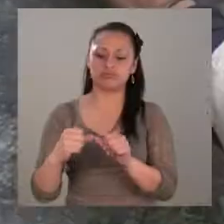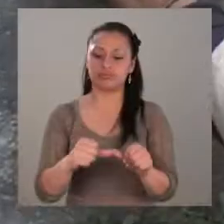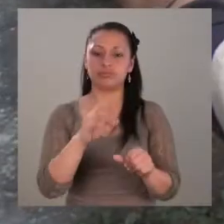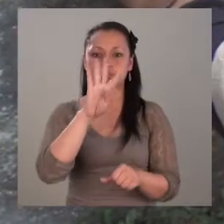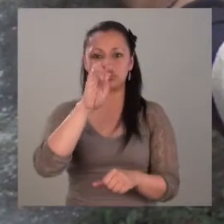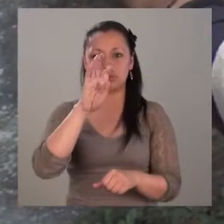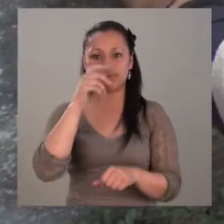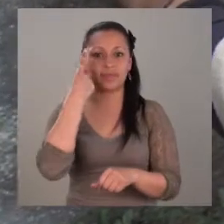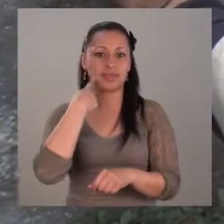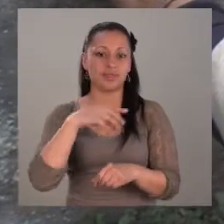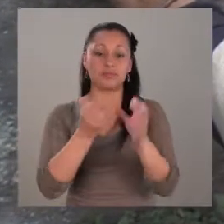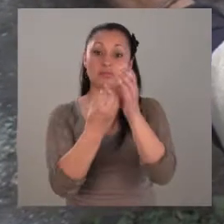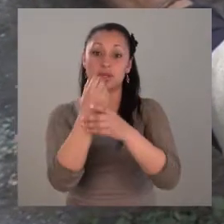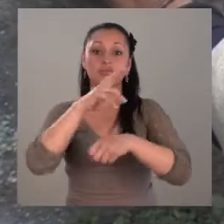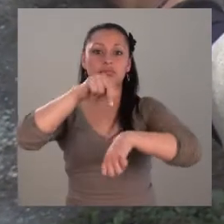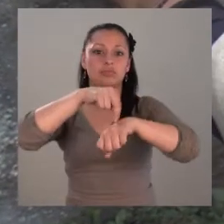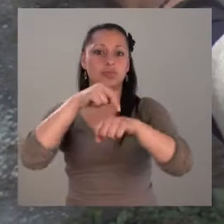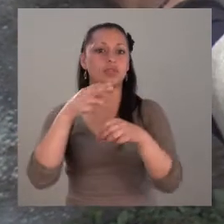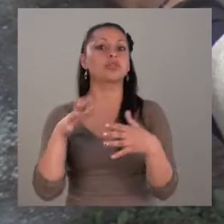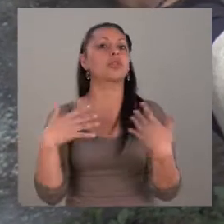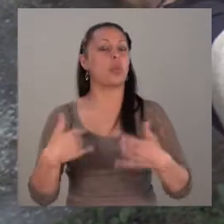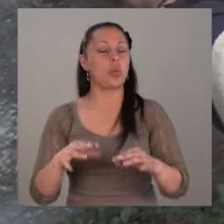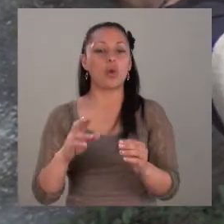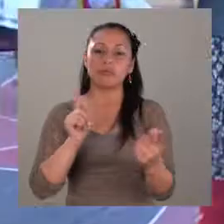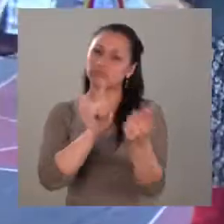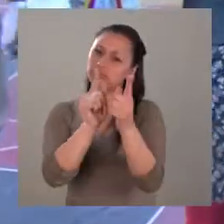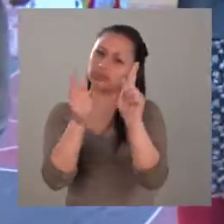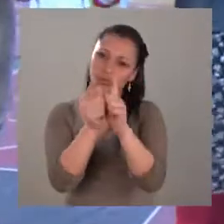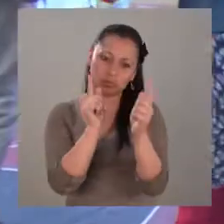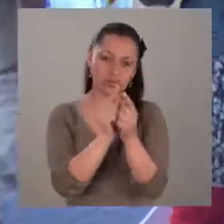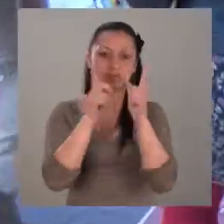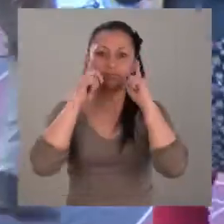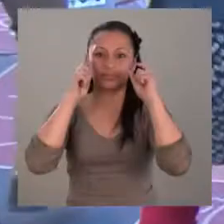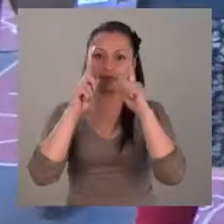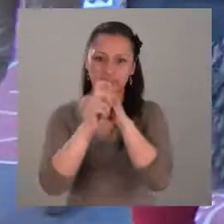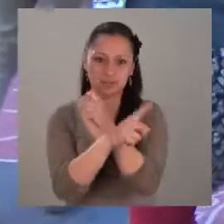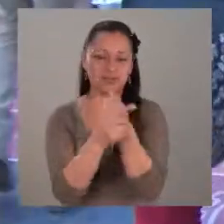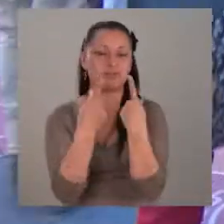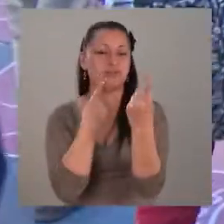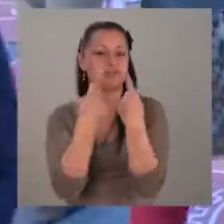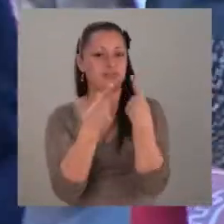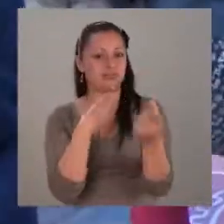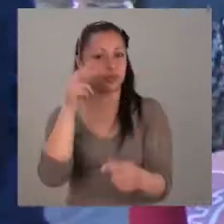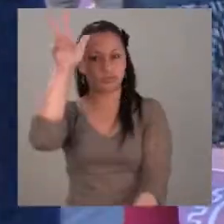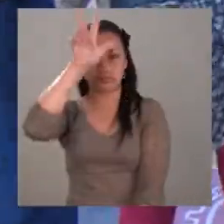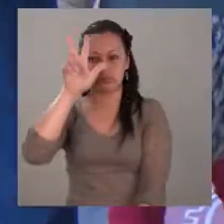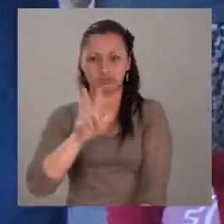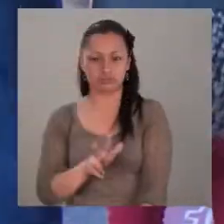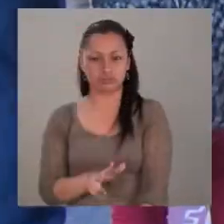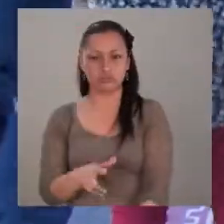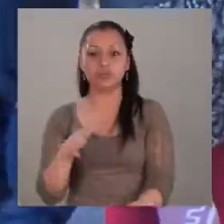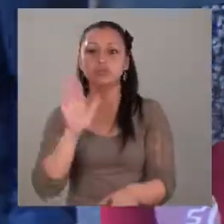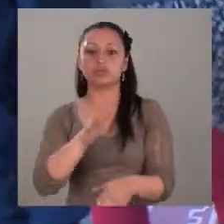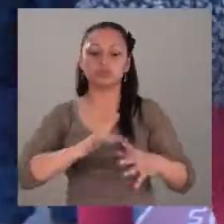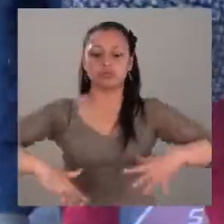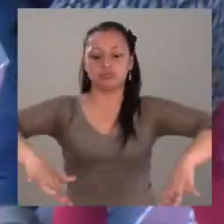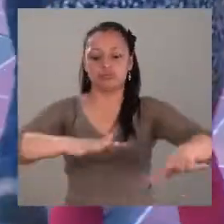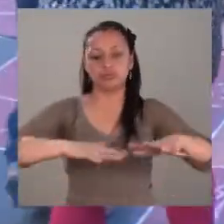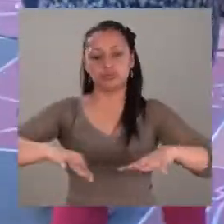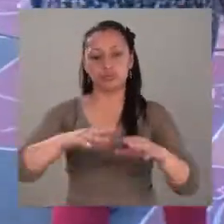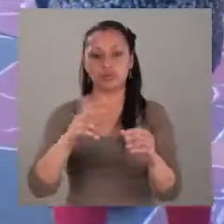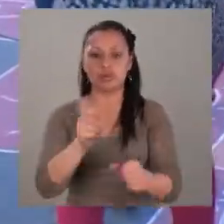Durante 9 días, Pasto Nariño fue escenario de encuentro, de reflexión y diálogo desde el ser andino, por el territorio,